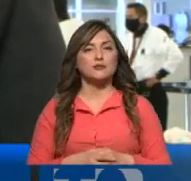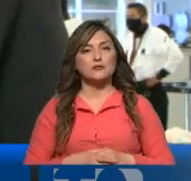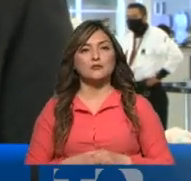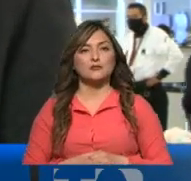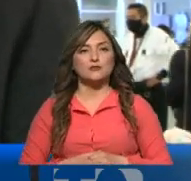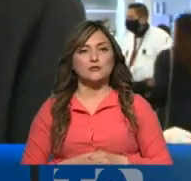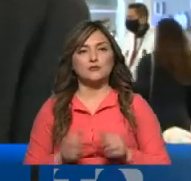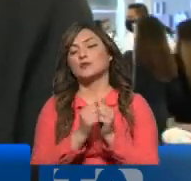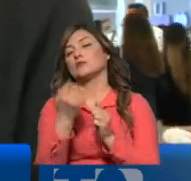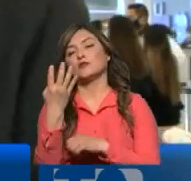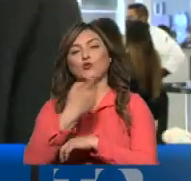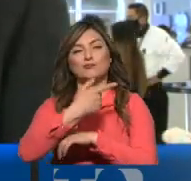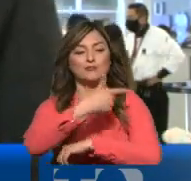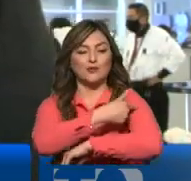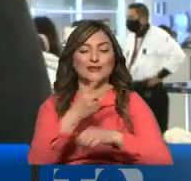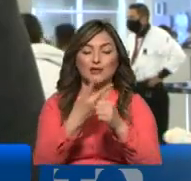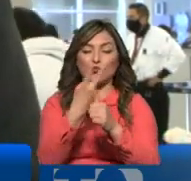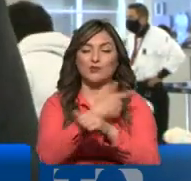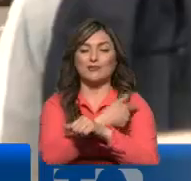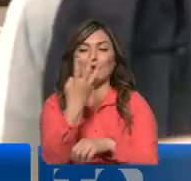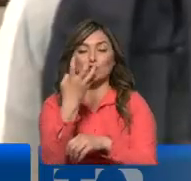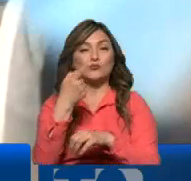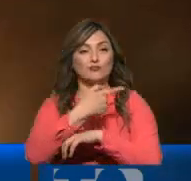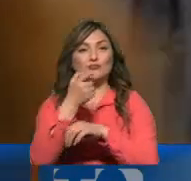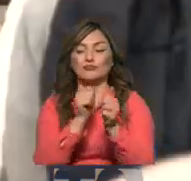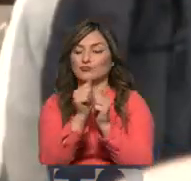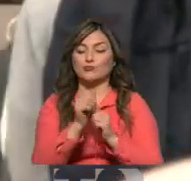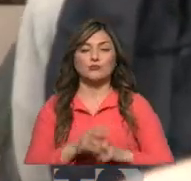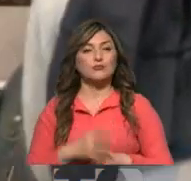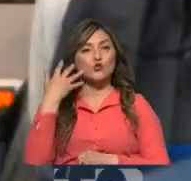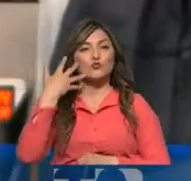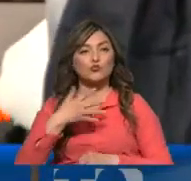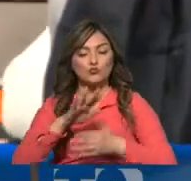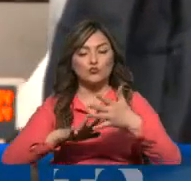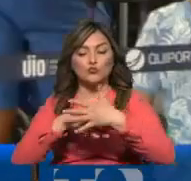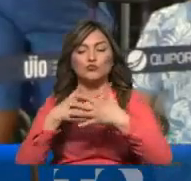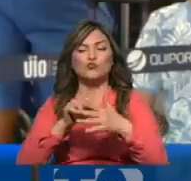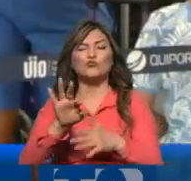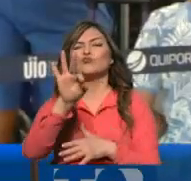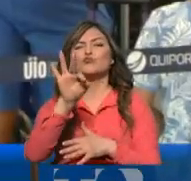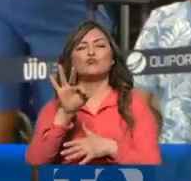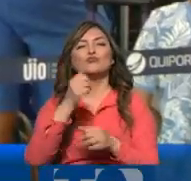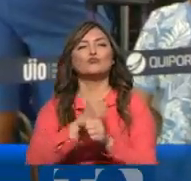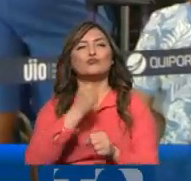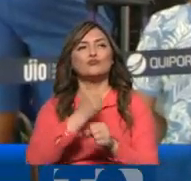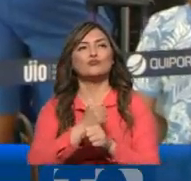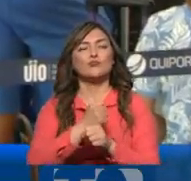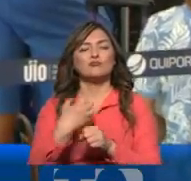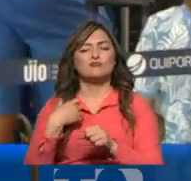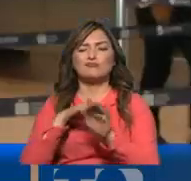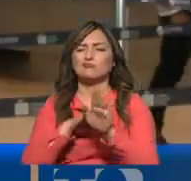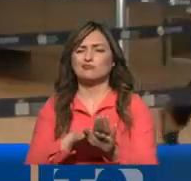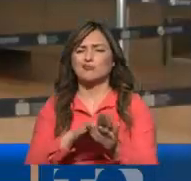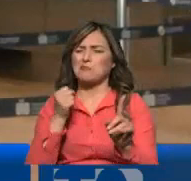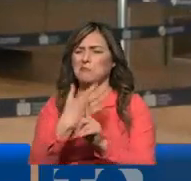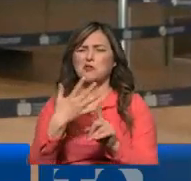hayan pasado 14 días después de la colocación de la última dosis. También señalan que las fechas y horarios escogidos para estos trabajos garantizan una